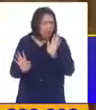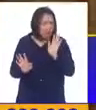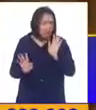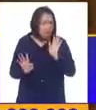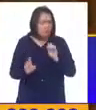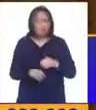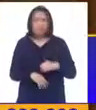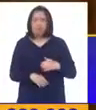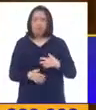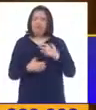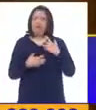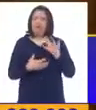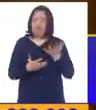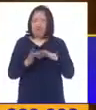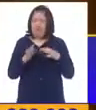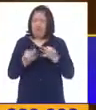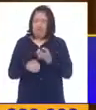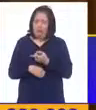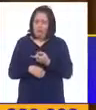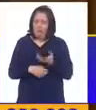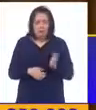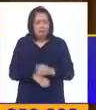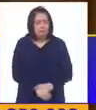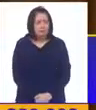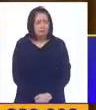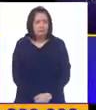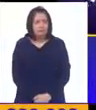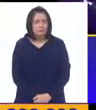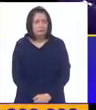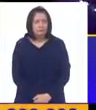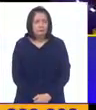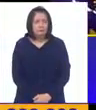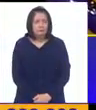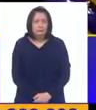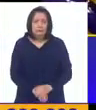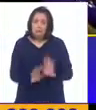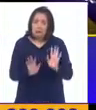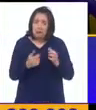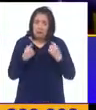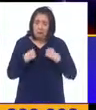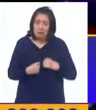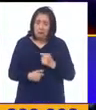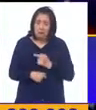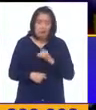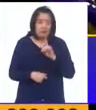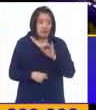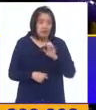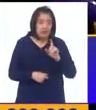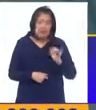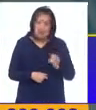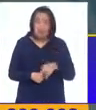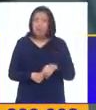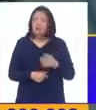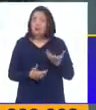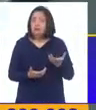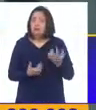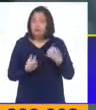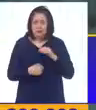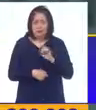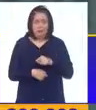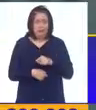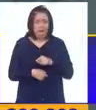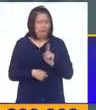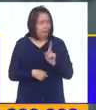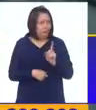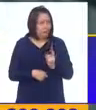que causó indignación entre los familiares de la víctima. Según el abogado de Dalia Durán, Daniel Leiva, esta no